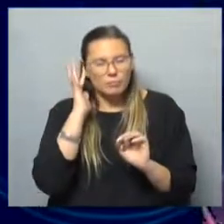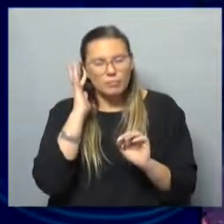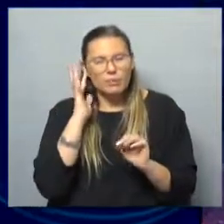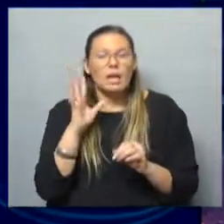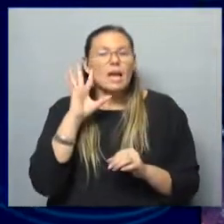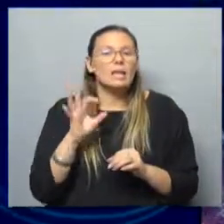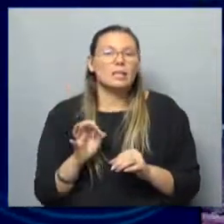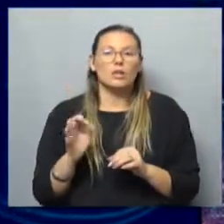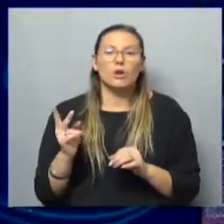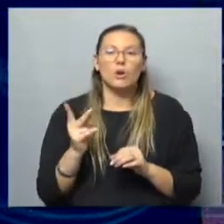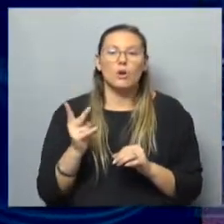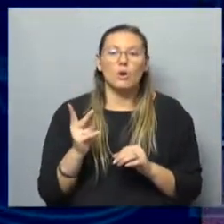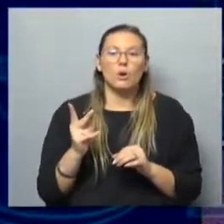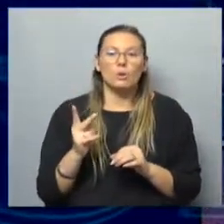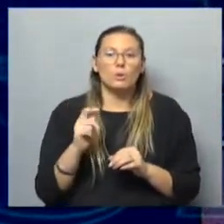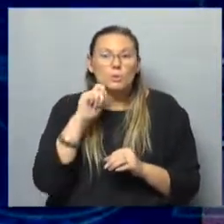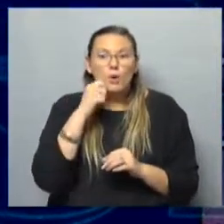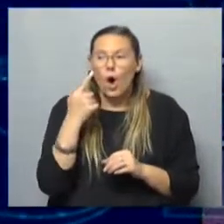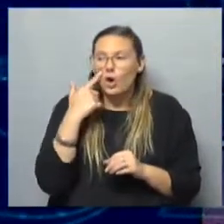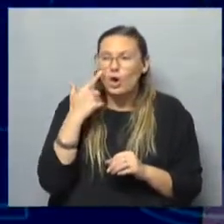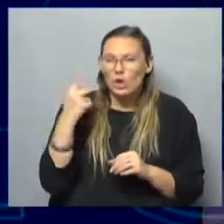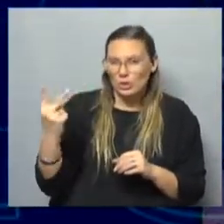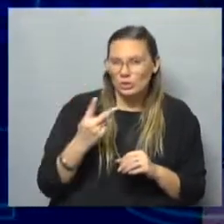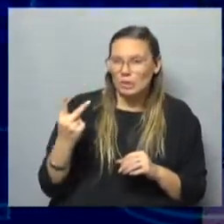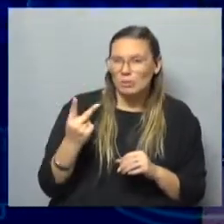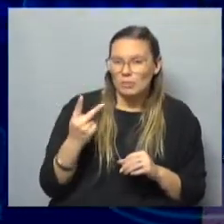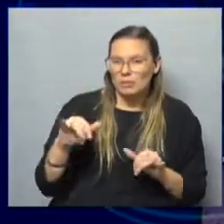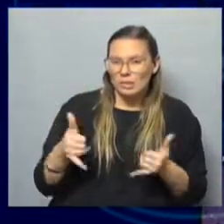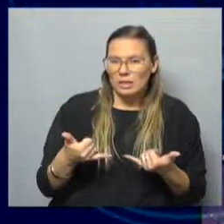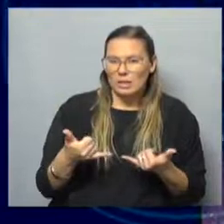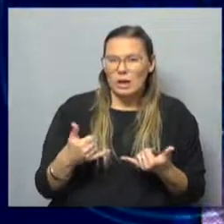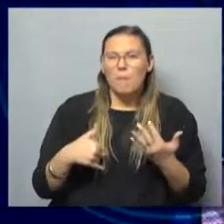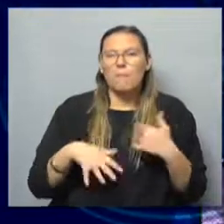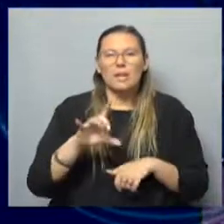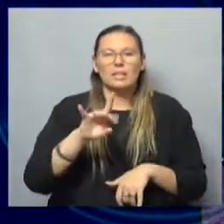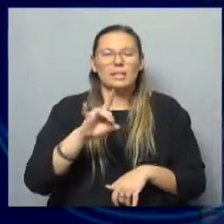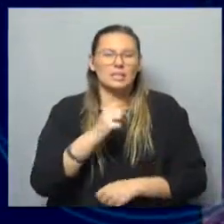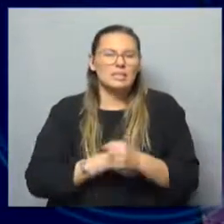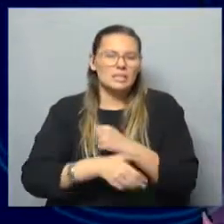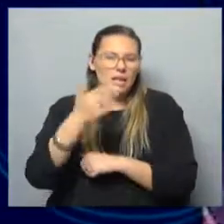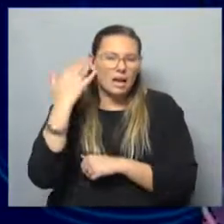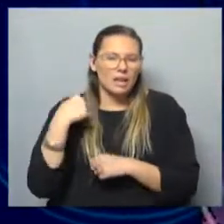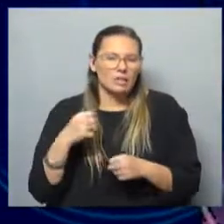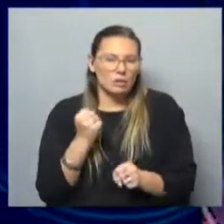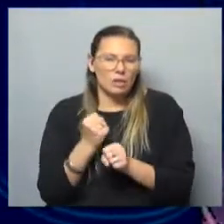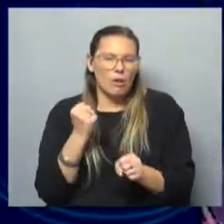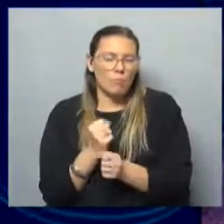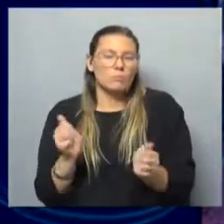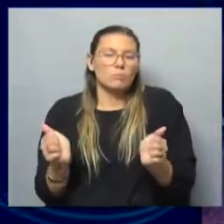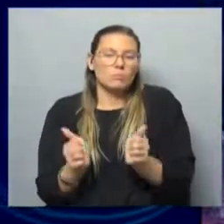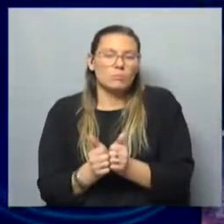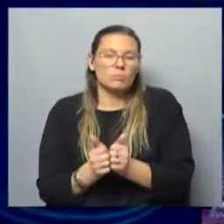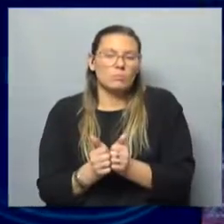tiene nosotros allá arriba mucho es que nos conocemos mucho porque hace más de 15 años que improvisamos juntos